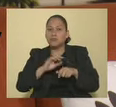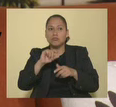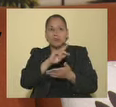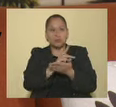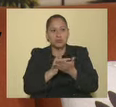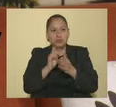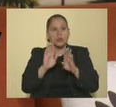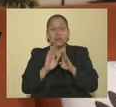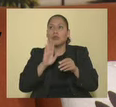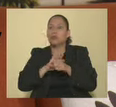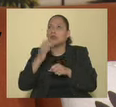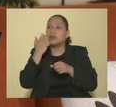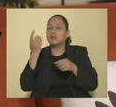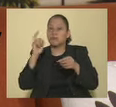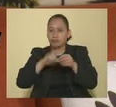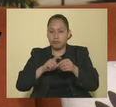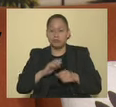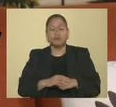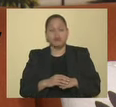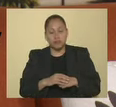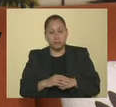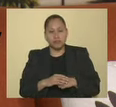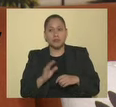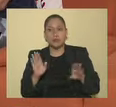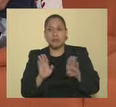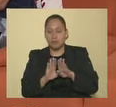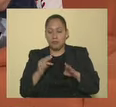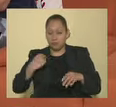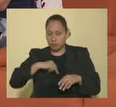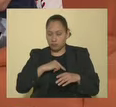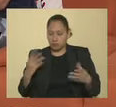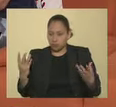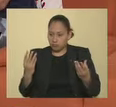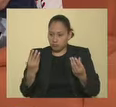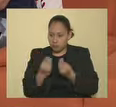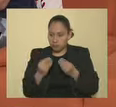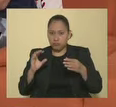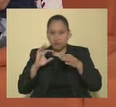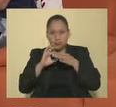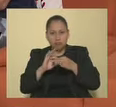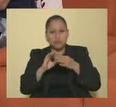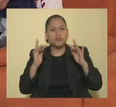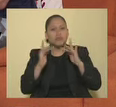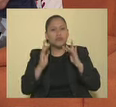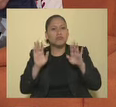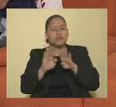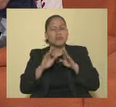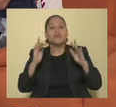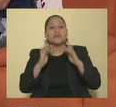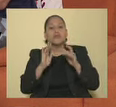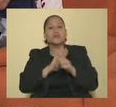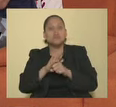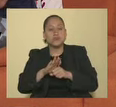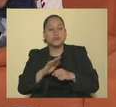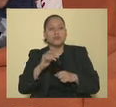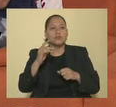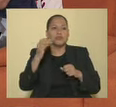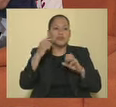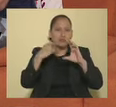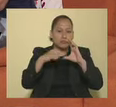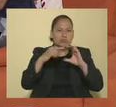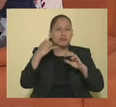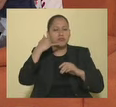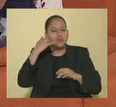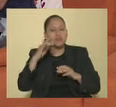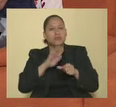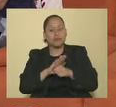ellos quieran participar. Oye, pues para involucrarnos y contactarte, ¿cuál es tu contacto? ¿Correo, algún teléfono?